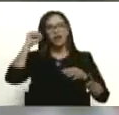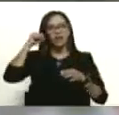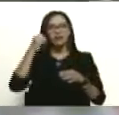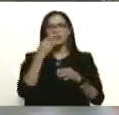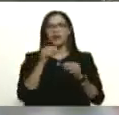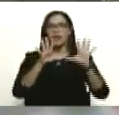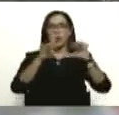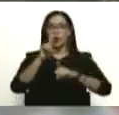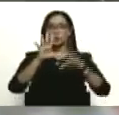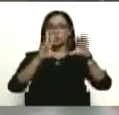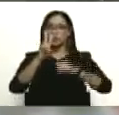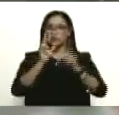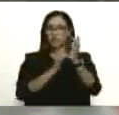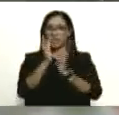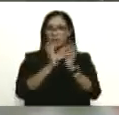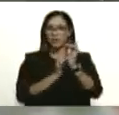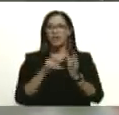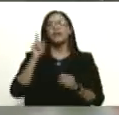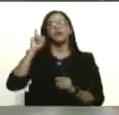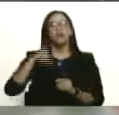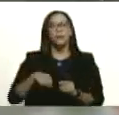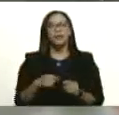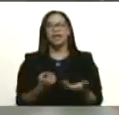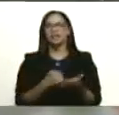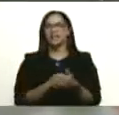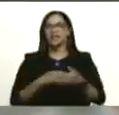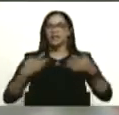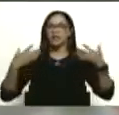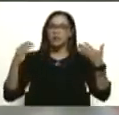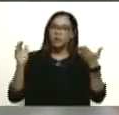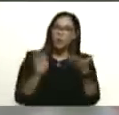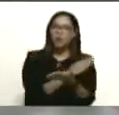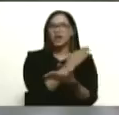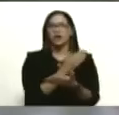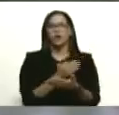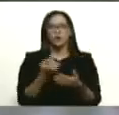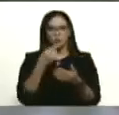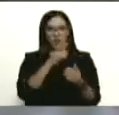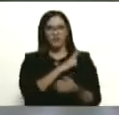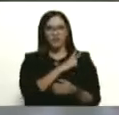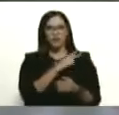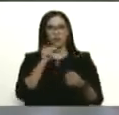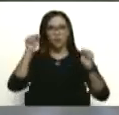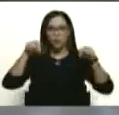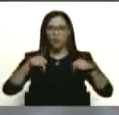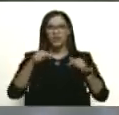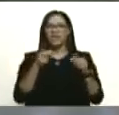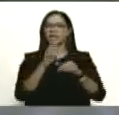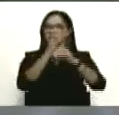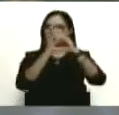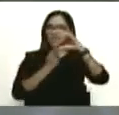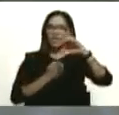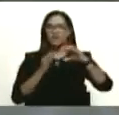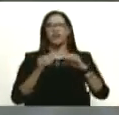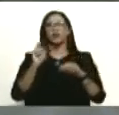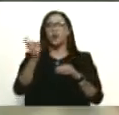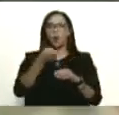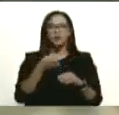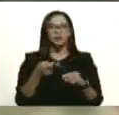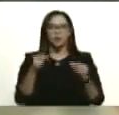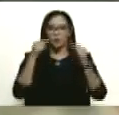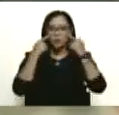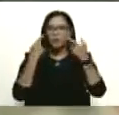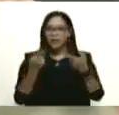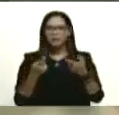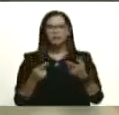11 de abril porque no quedara nada, sino también de invisibilizarlo. Ustedes ponen ahorita Venevisión, ponen ahorita Televen, ponen ahorita Globovisión, ponen